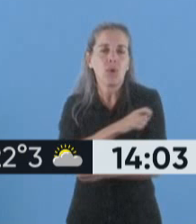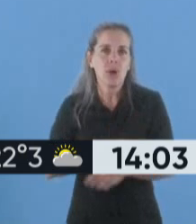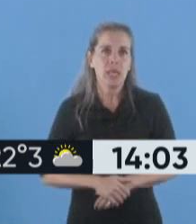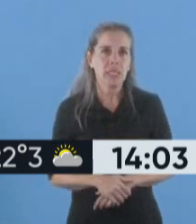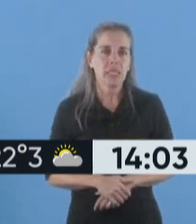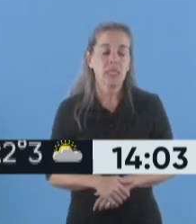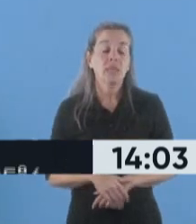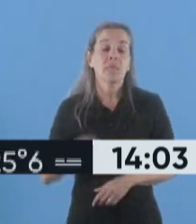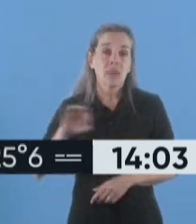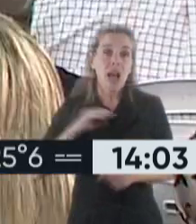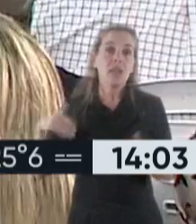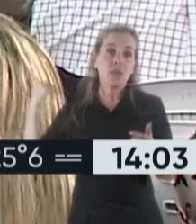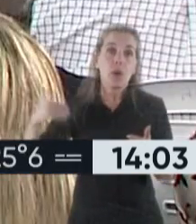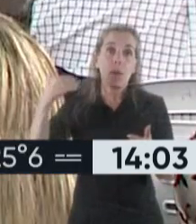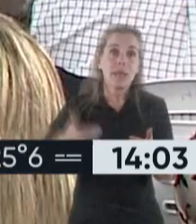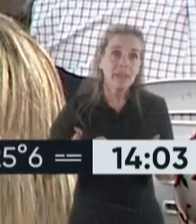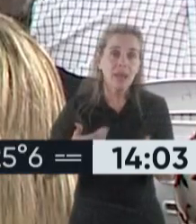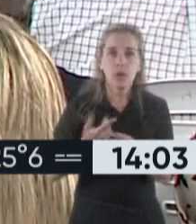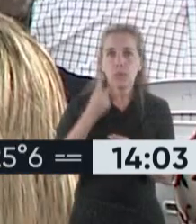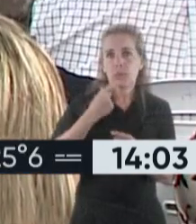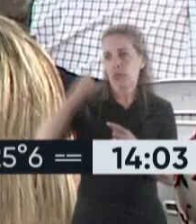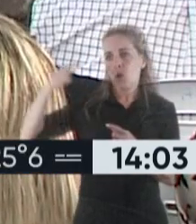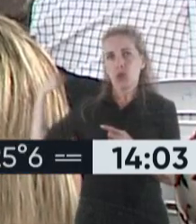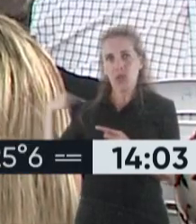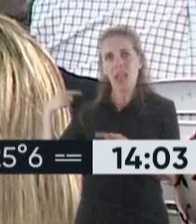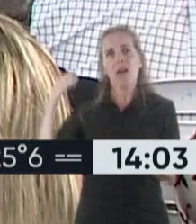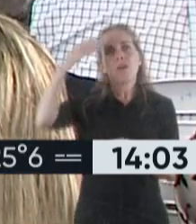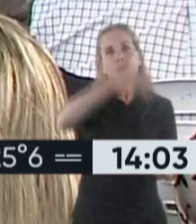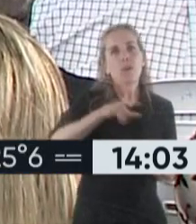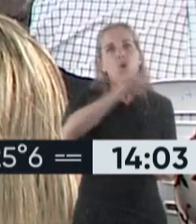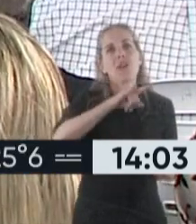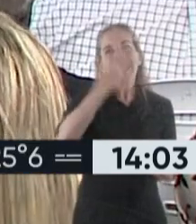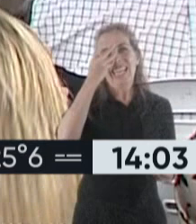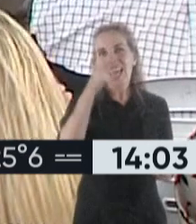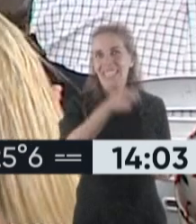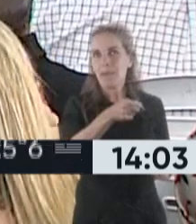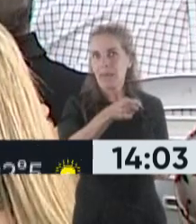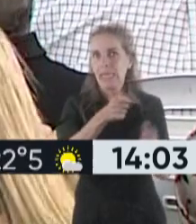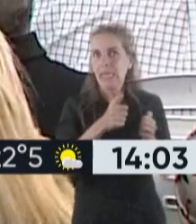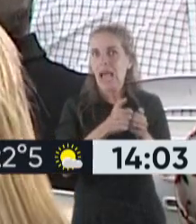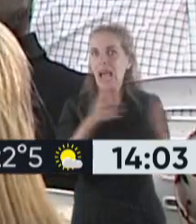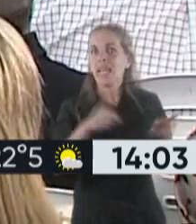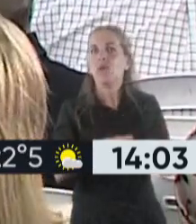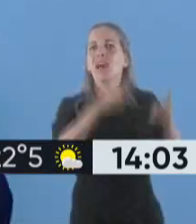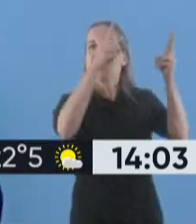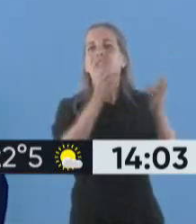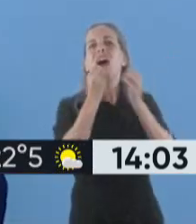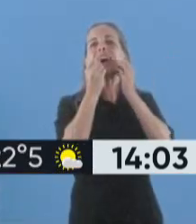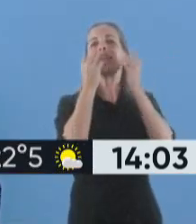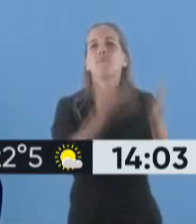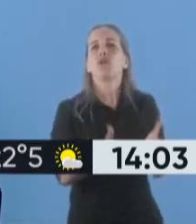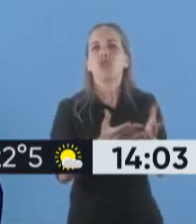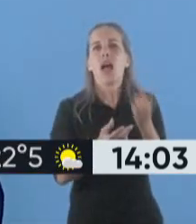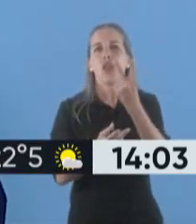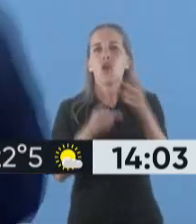El tiempo fue pasando. Y el otro día inauguramos un edificio en la Universidad de San Martín. Maravilloso. Uno de